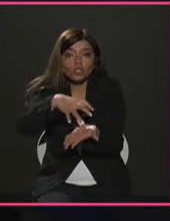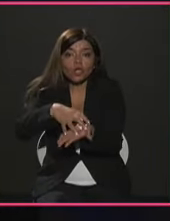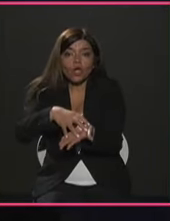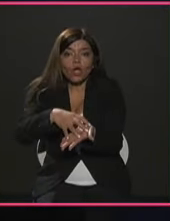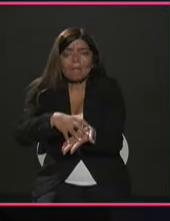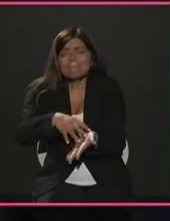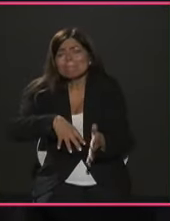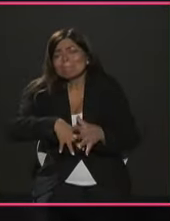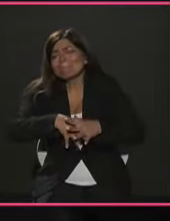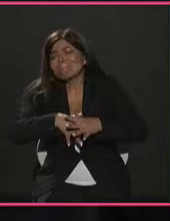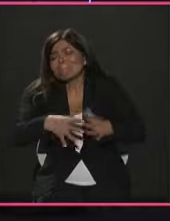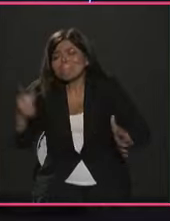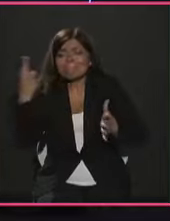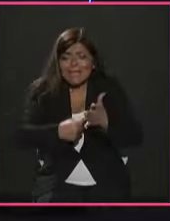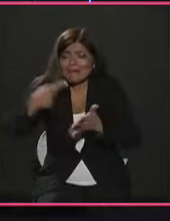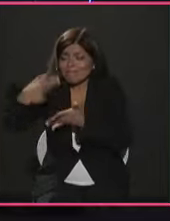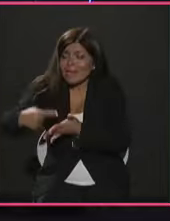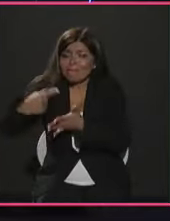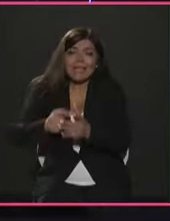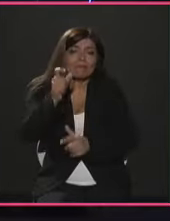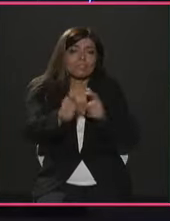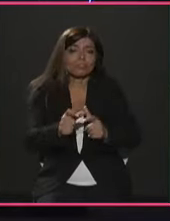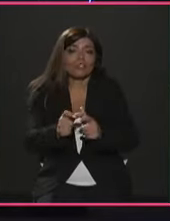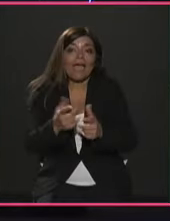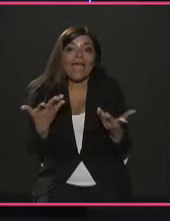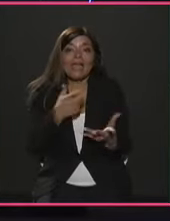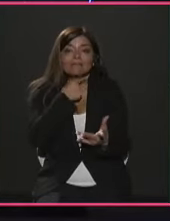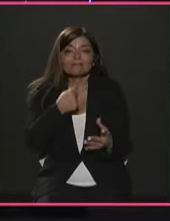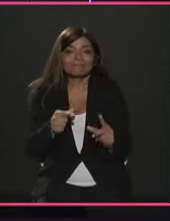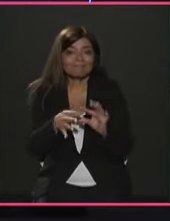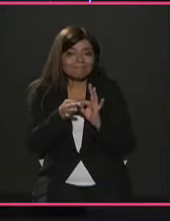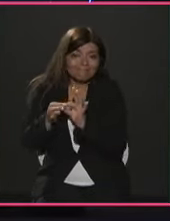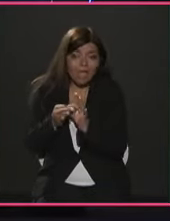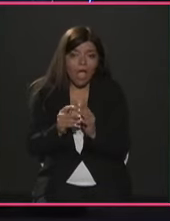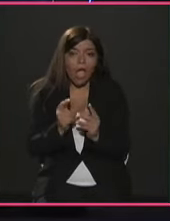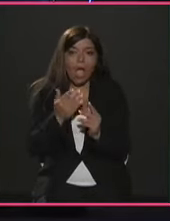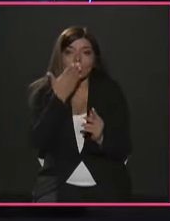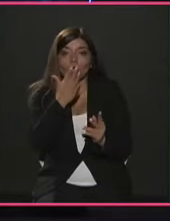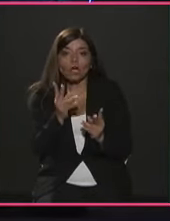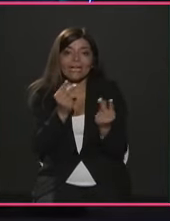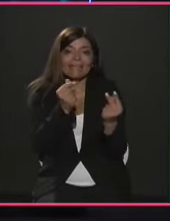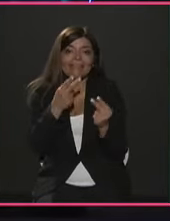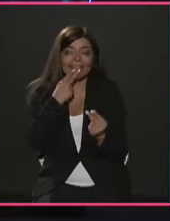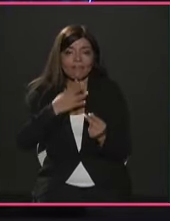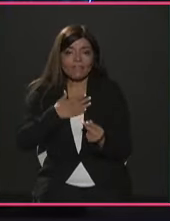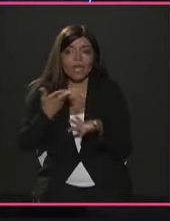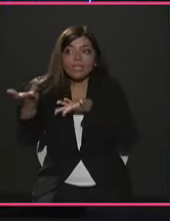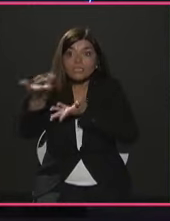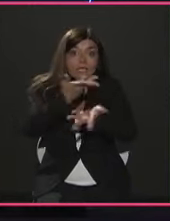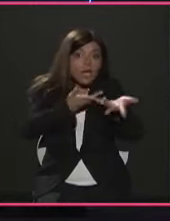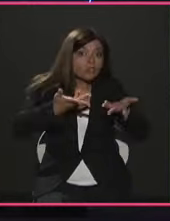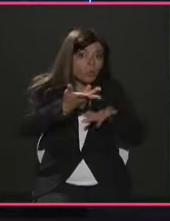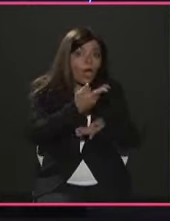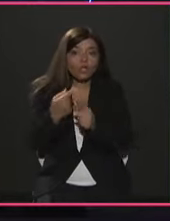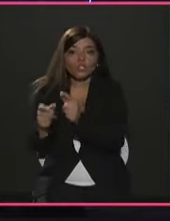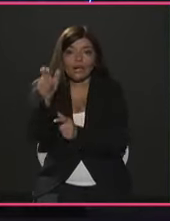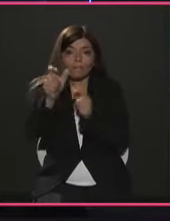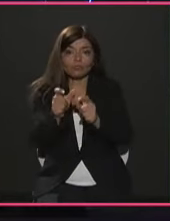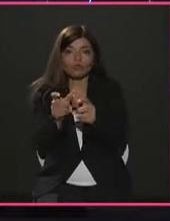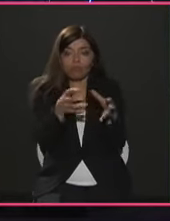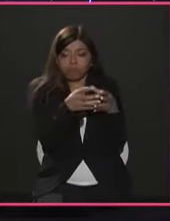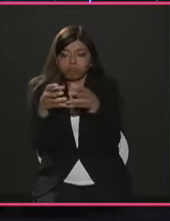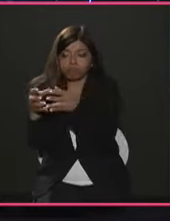y miles de personas que tratan obviamente de mejorar su calidad de vida pero que también interact actúan con otras personas y que forman estas